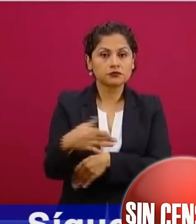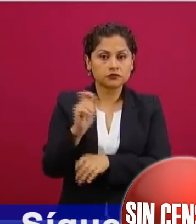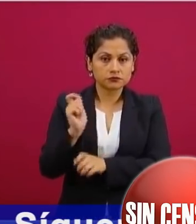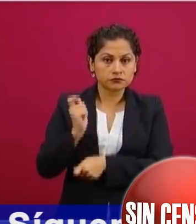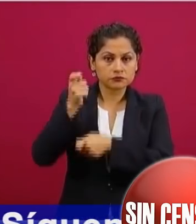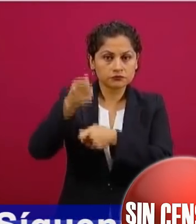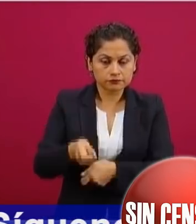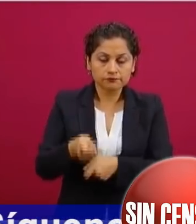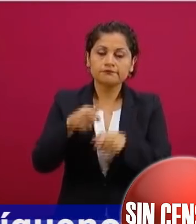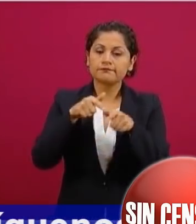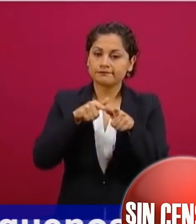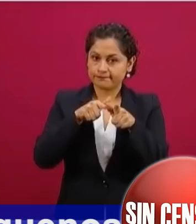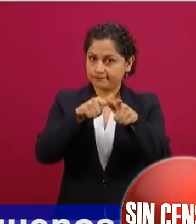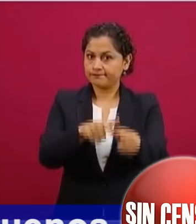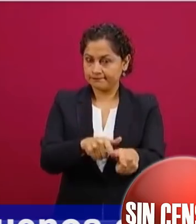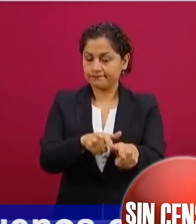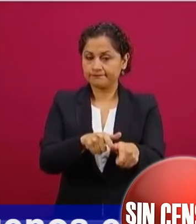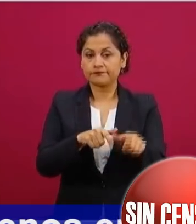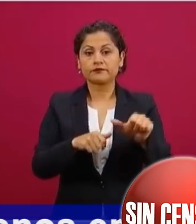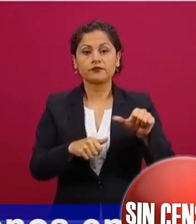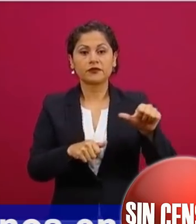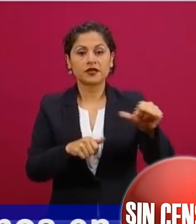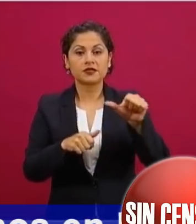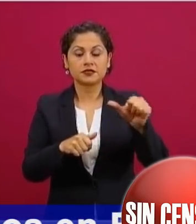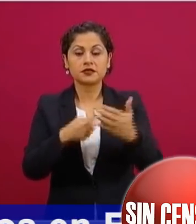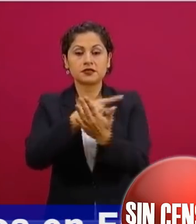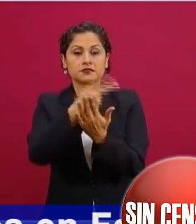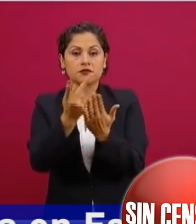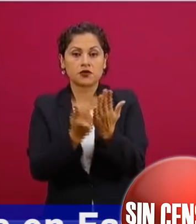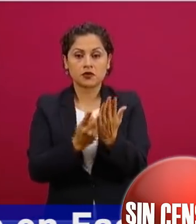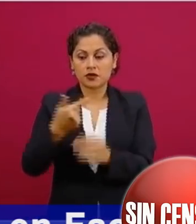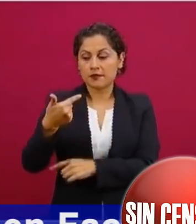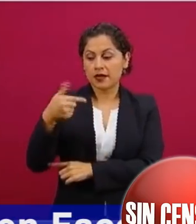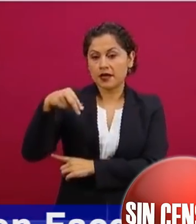16, Guardia Nacional.